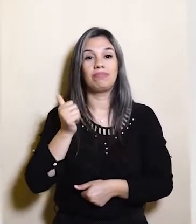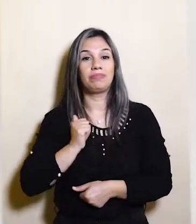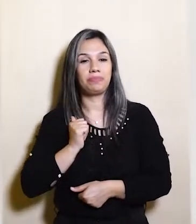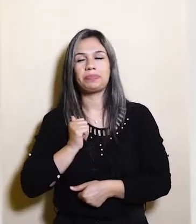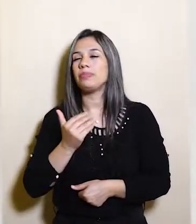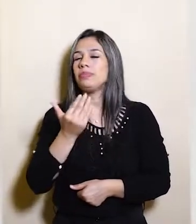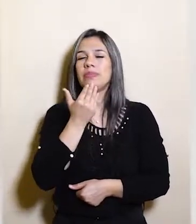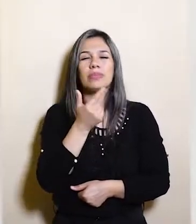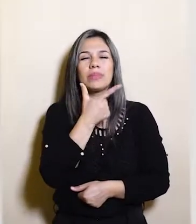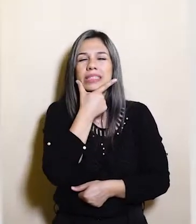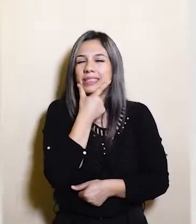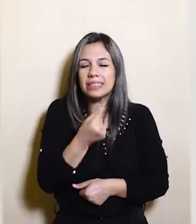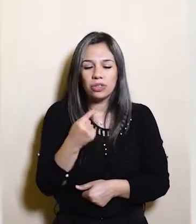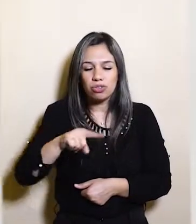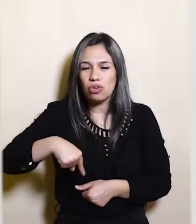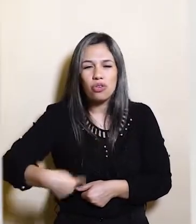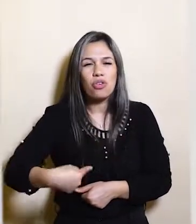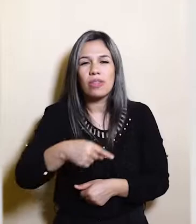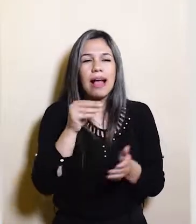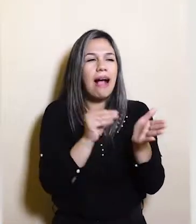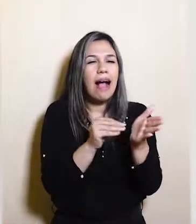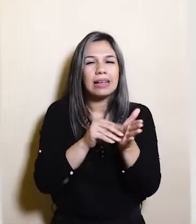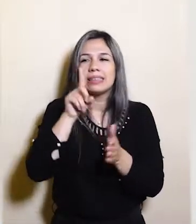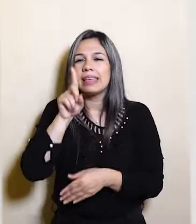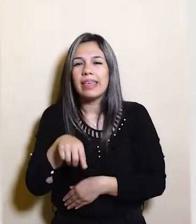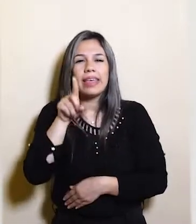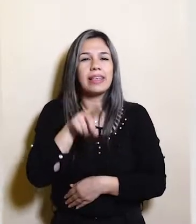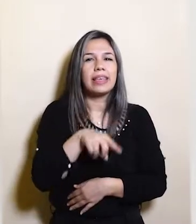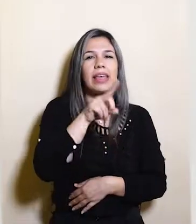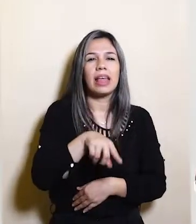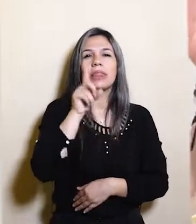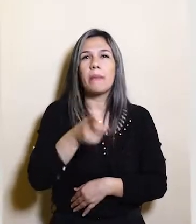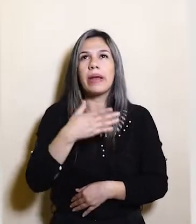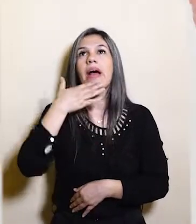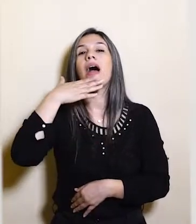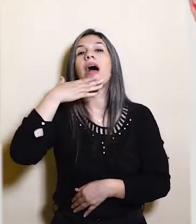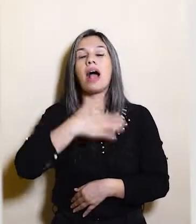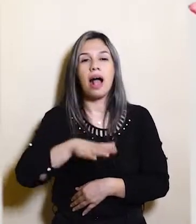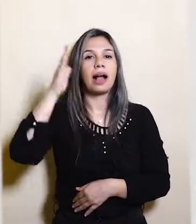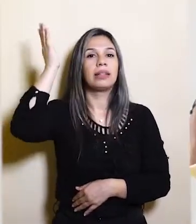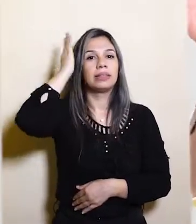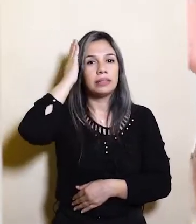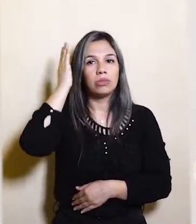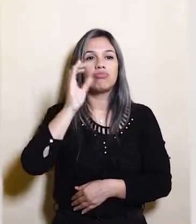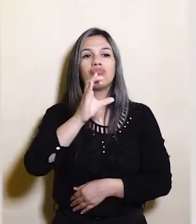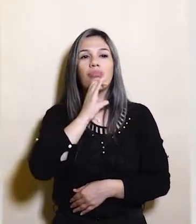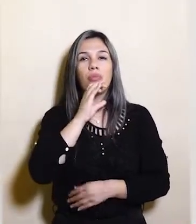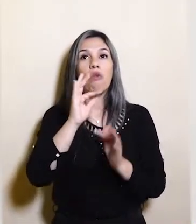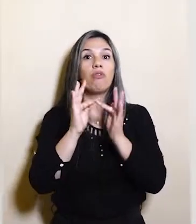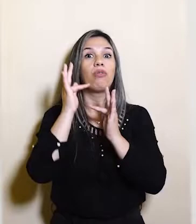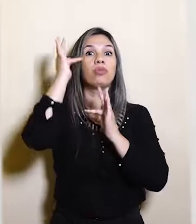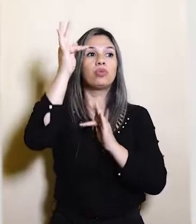lo sencillo, desde su cotidianidad, desde lo que pueden entender y asimilar, pero que después pueden servirles como situaciones que les